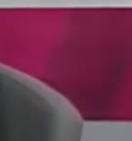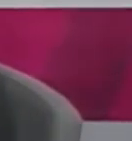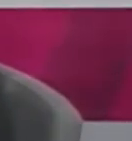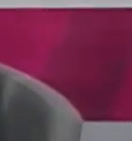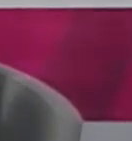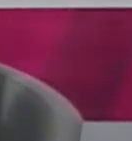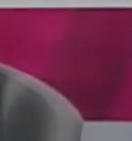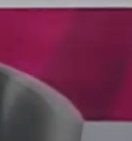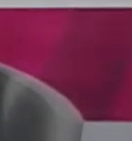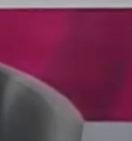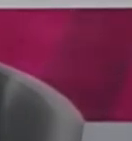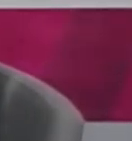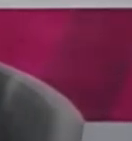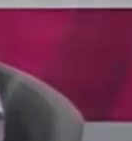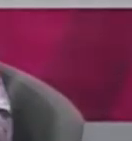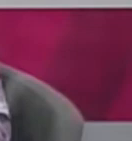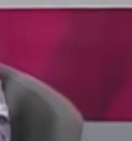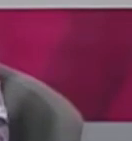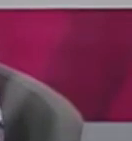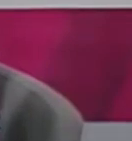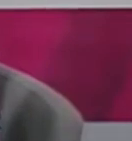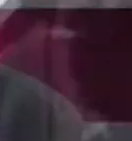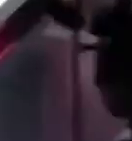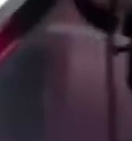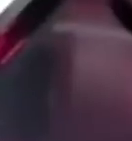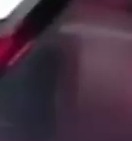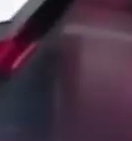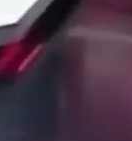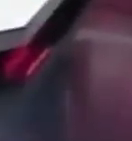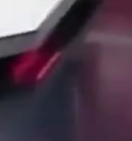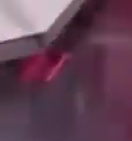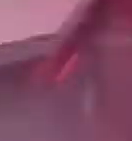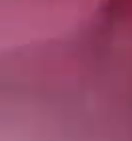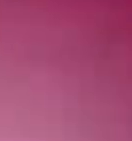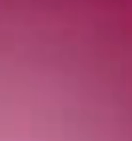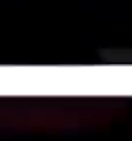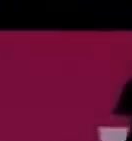preparado un completo informe de este encuentro.